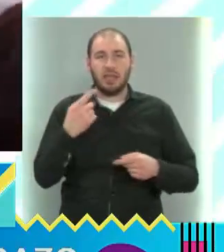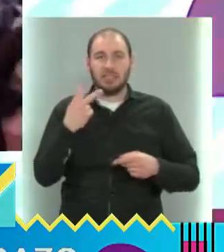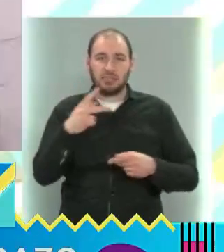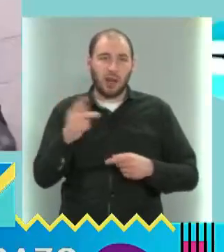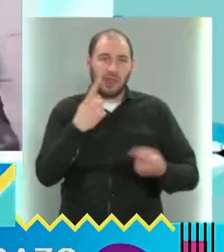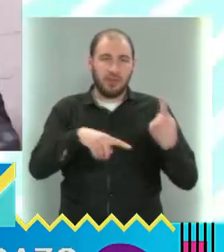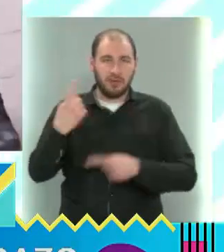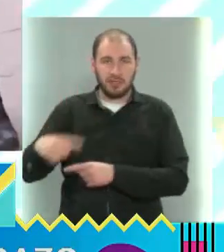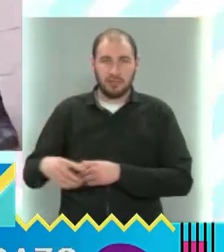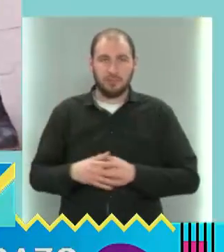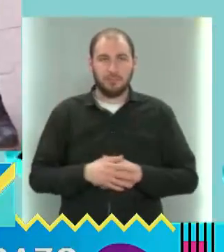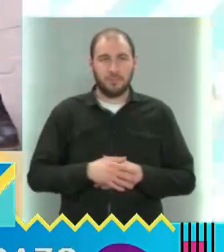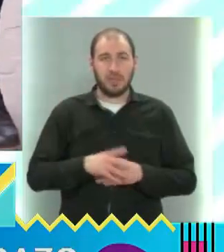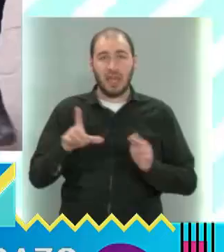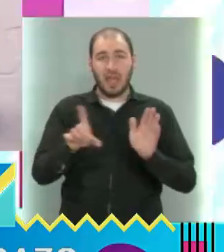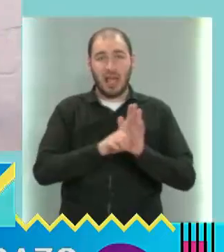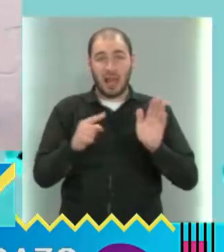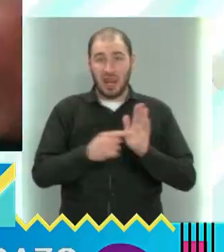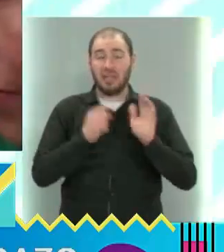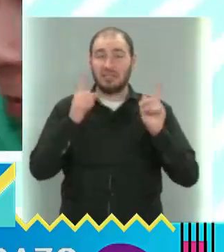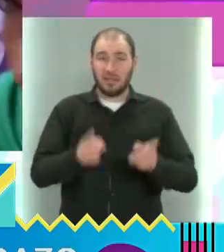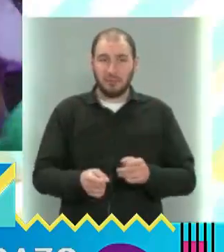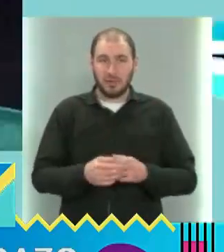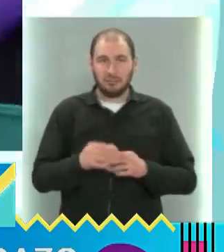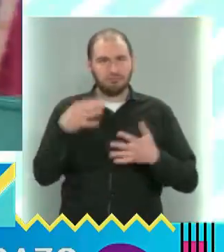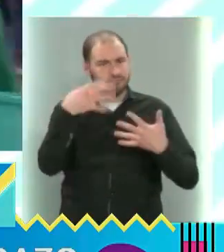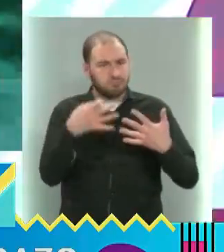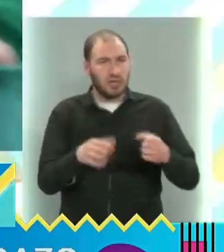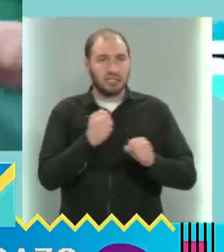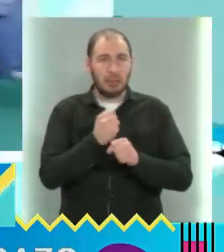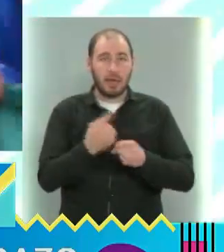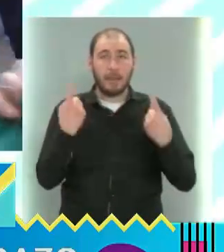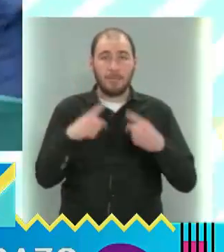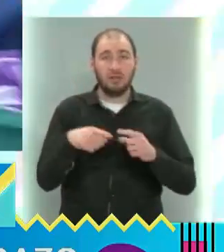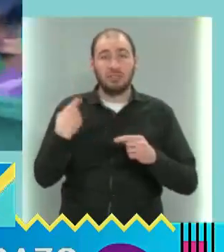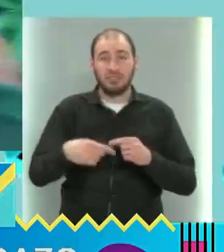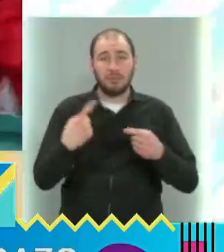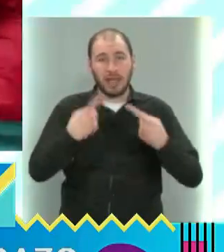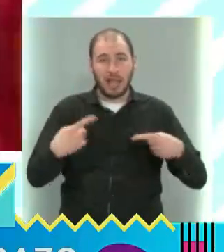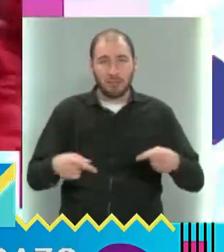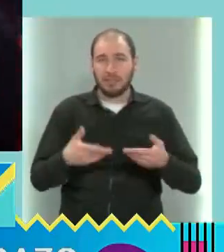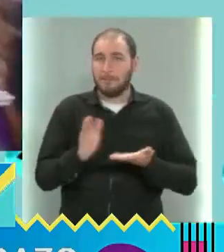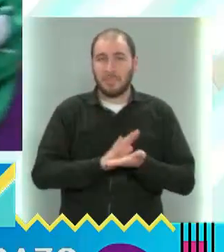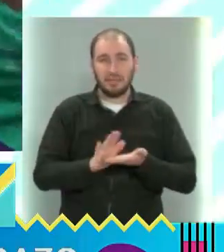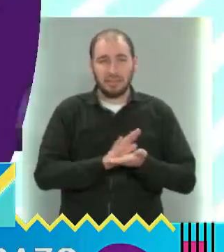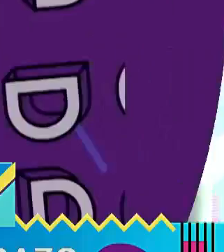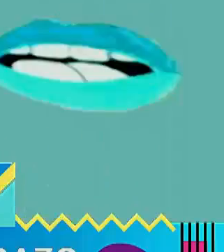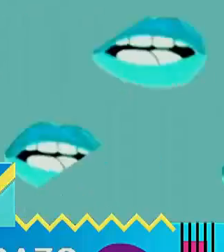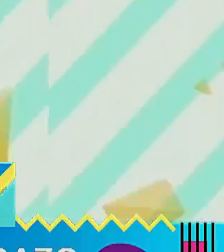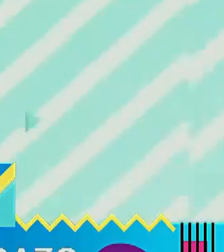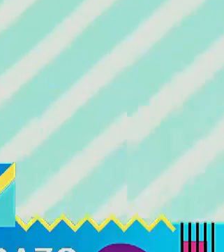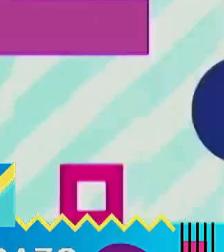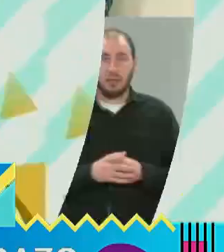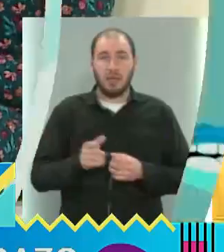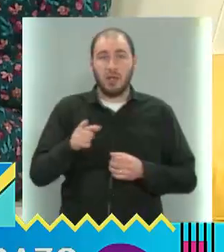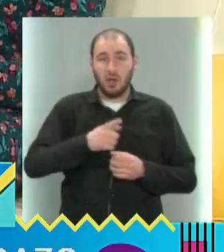sexual. Con lo cual es una ley que también tiene mucho para revisar y trabajar, pero es siempre nuestra herramienta más básica y a la cual